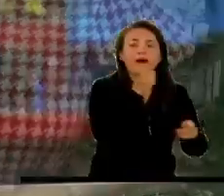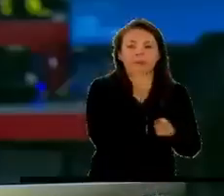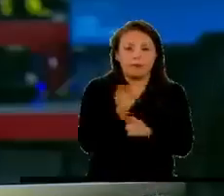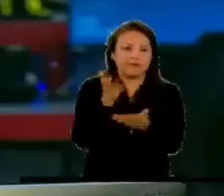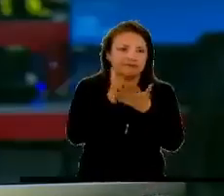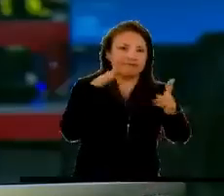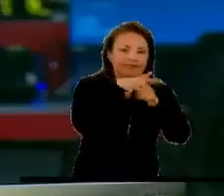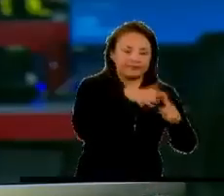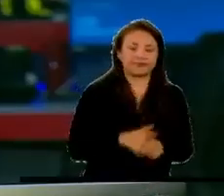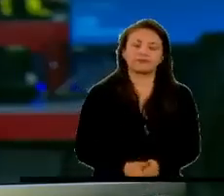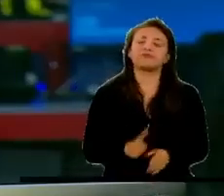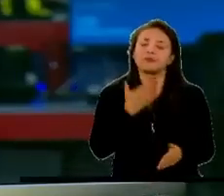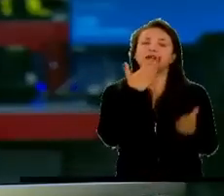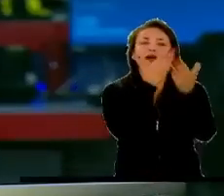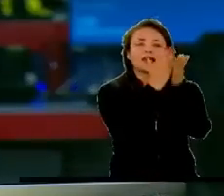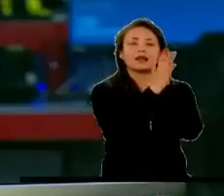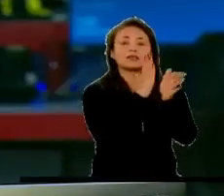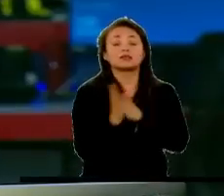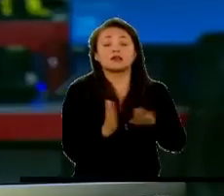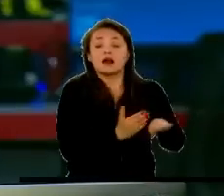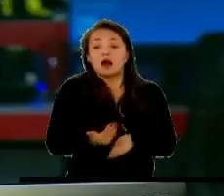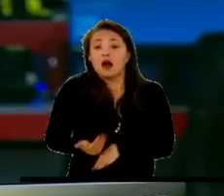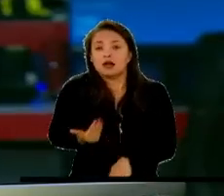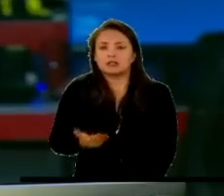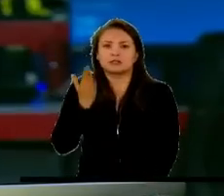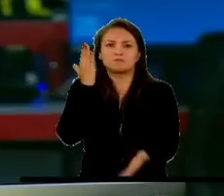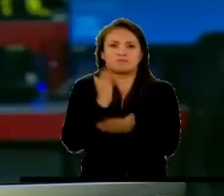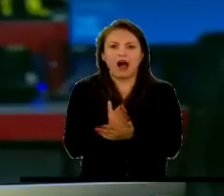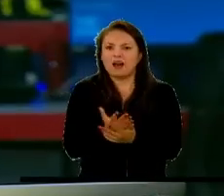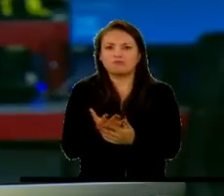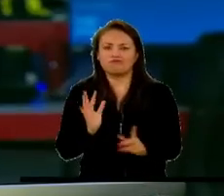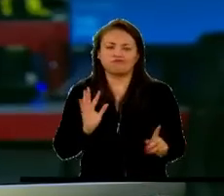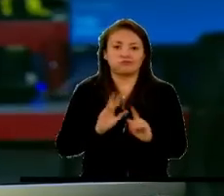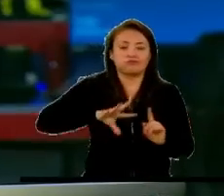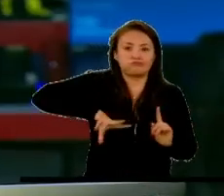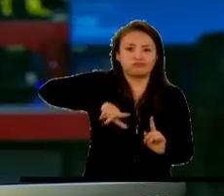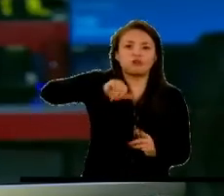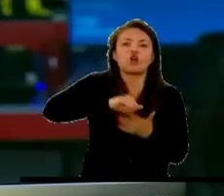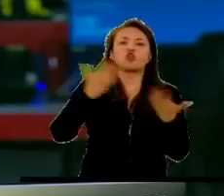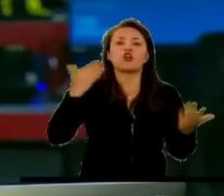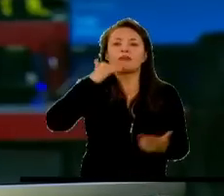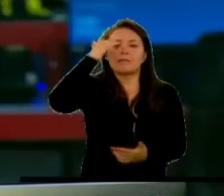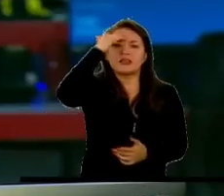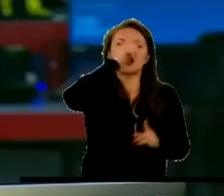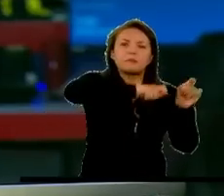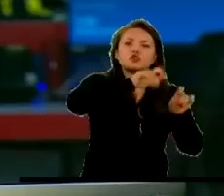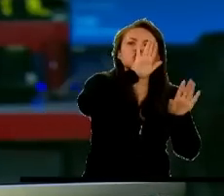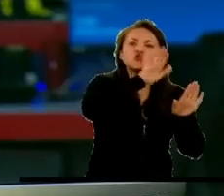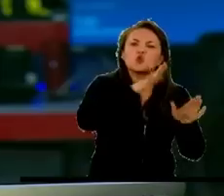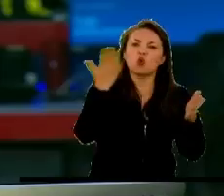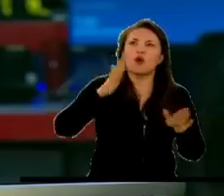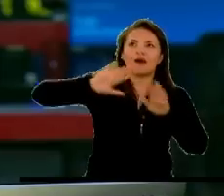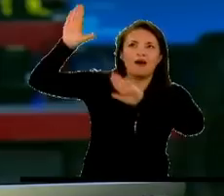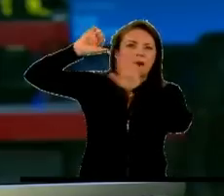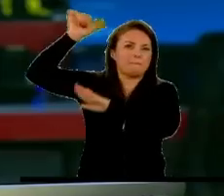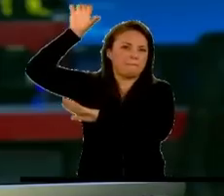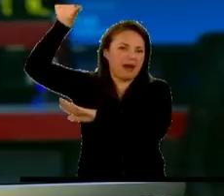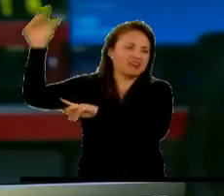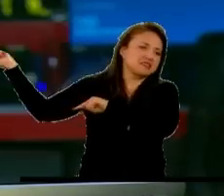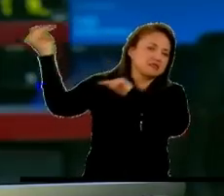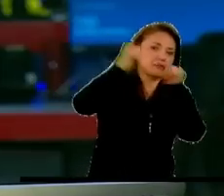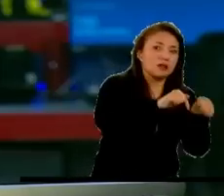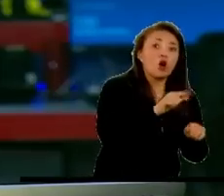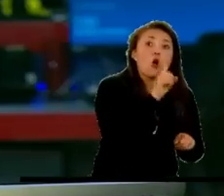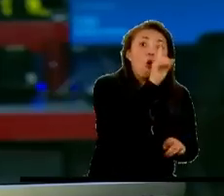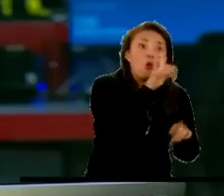Las últimas horas, dos impresionantes robos a extranjeros se presentaron en la ciudad de Medellín. En uno de los casos, los delincuentes lograron